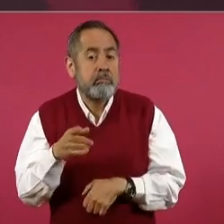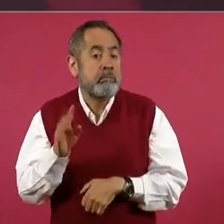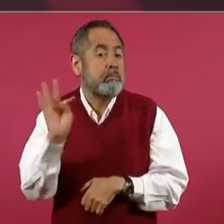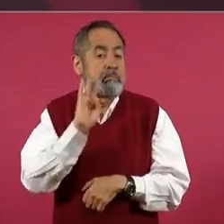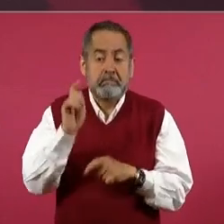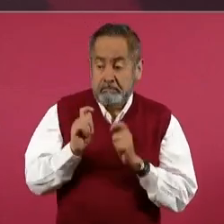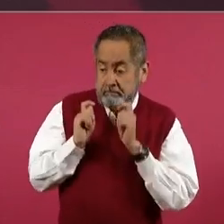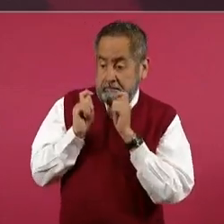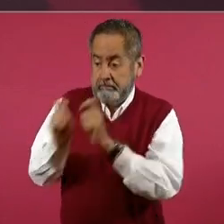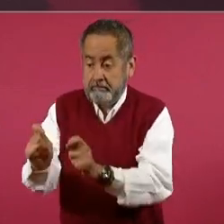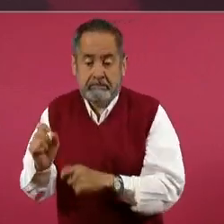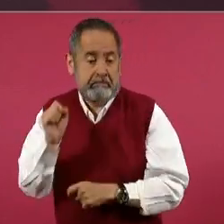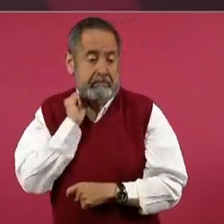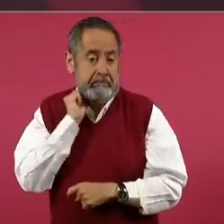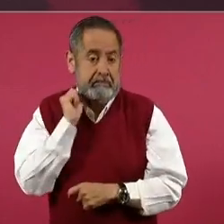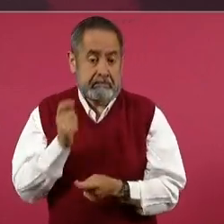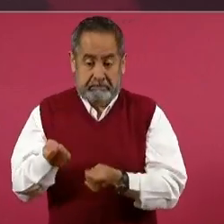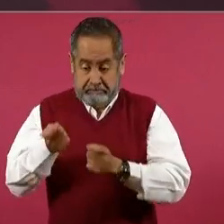a